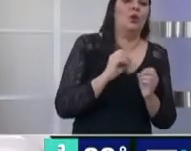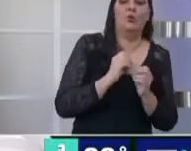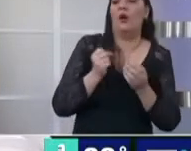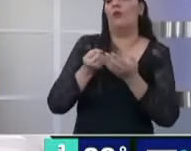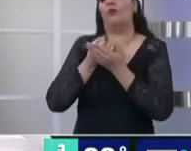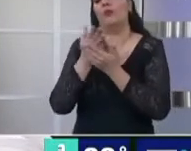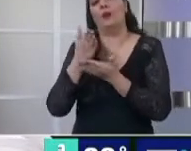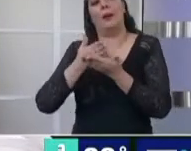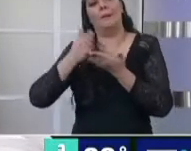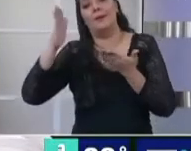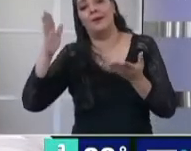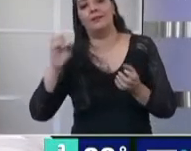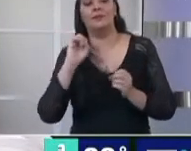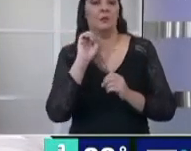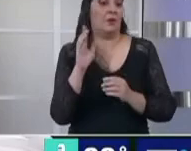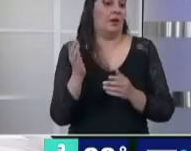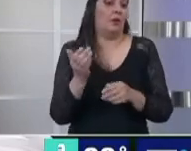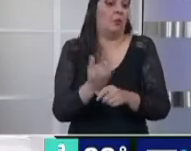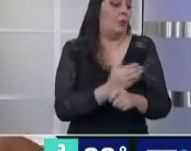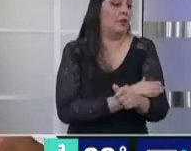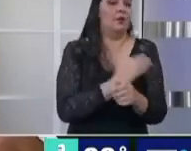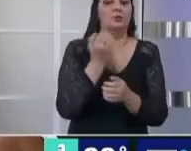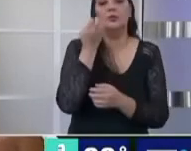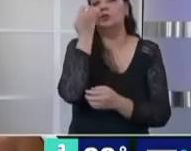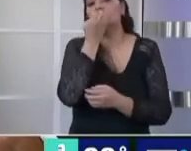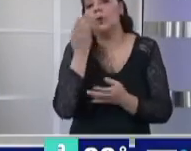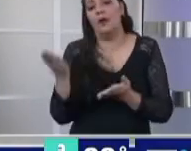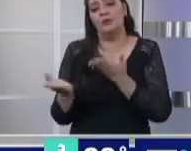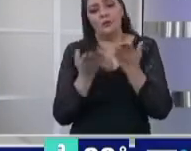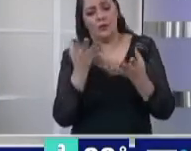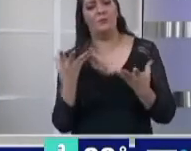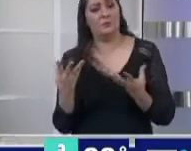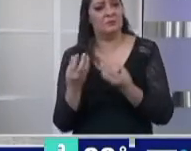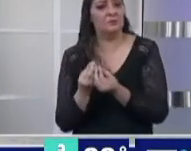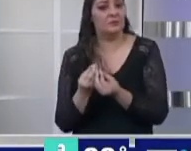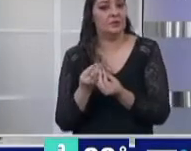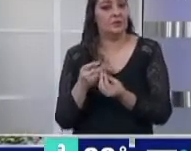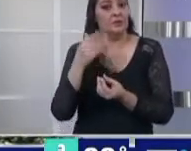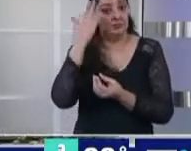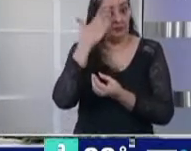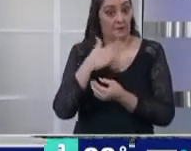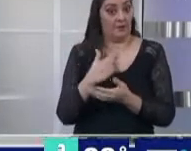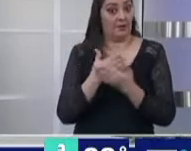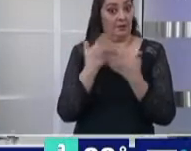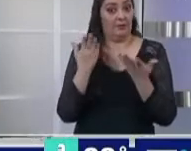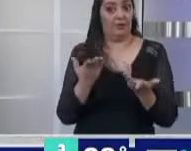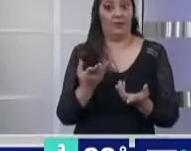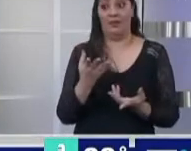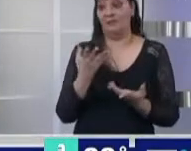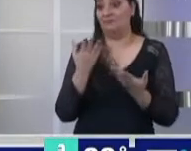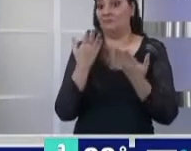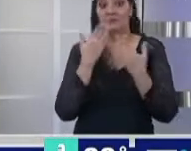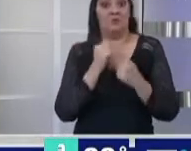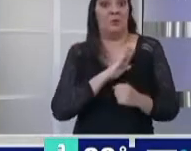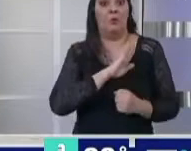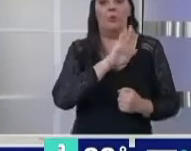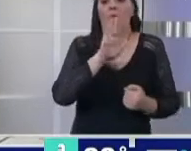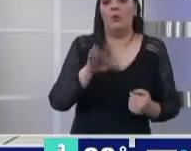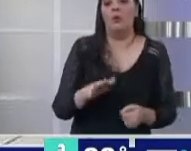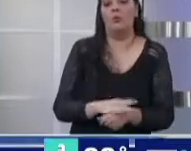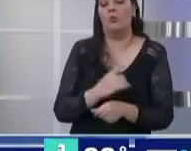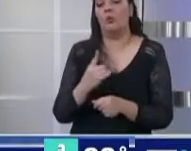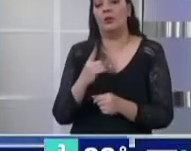que estudiamos, y saber que se adelantaron en este camino nos duele en el alma, como también